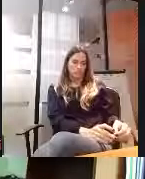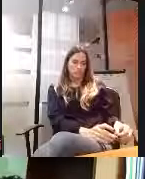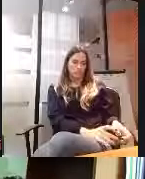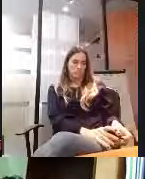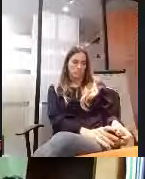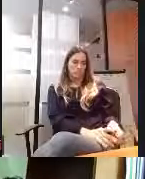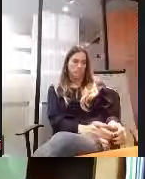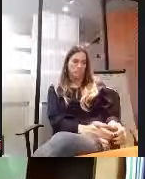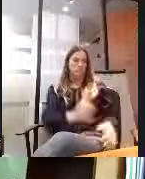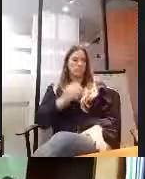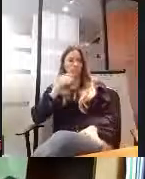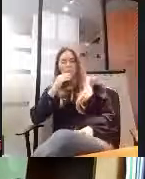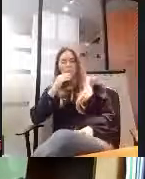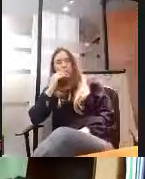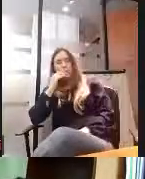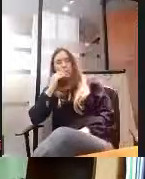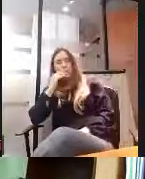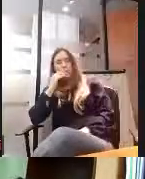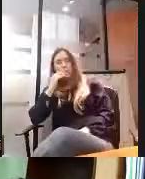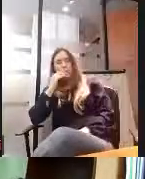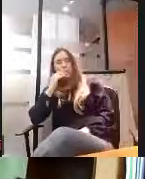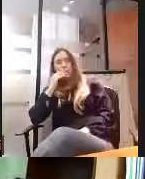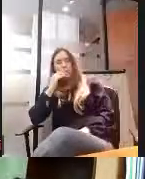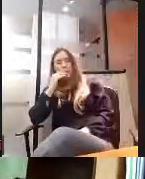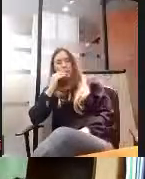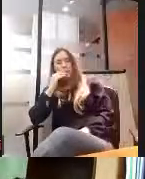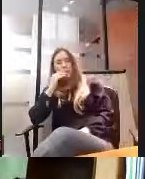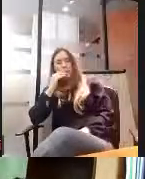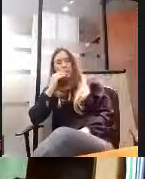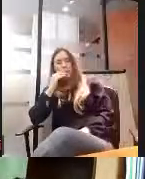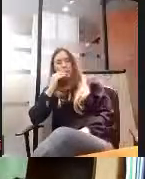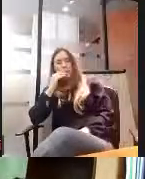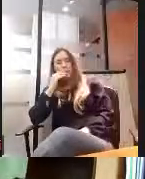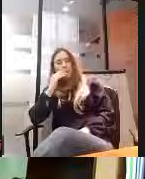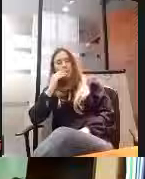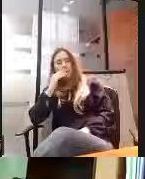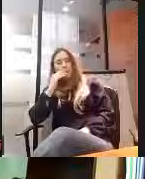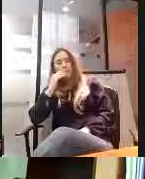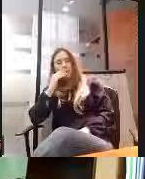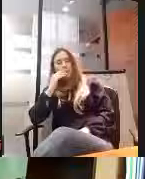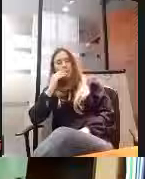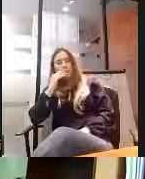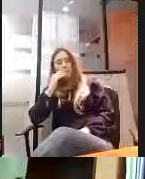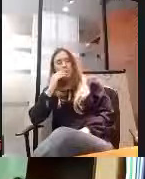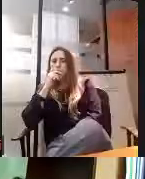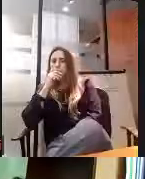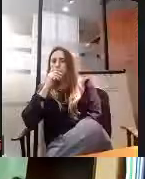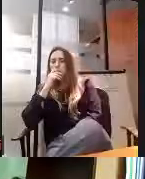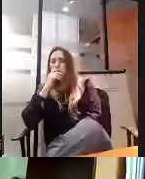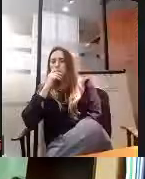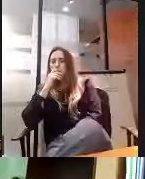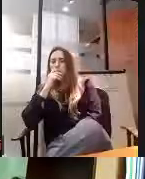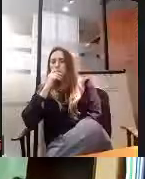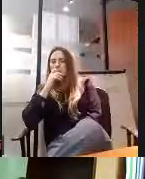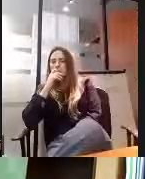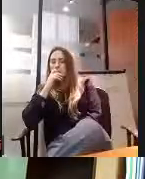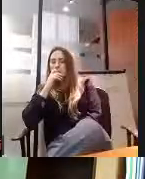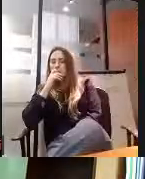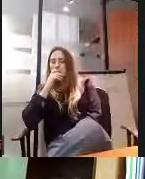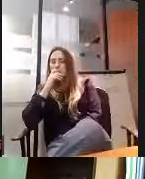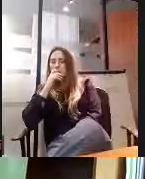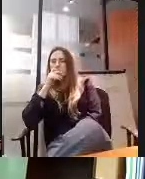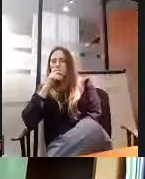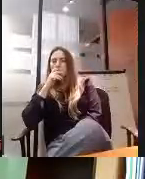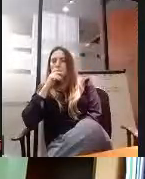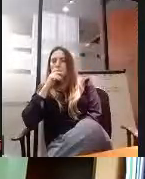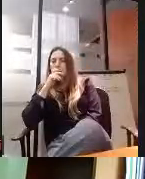tenemos cuando trabajamos en esto. Y esto lo podemos hacer con una concepción de integralidad. Solo con integralidad se puede abordar un conflicto de este